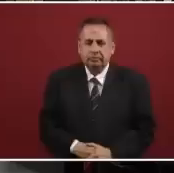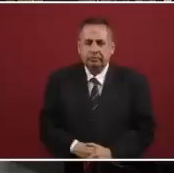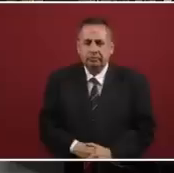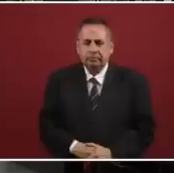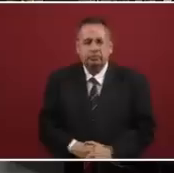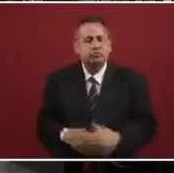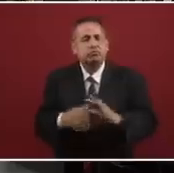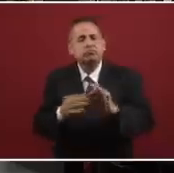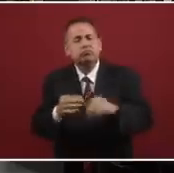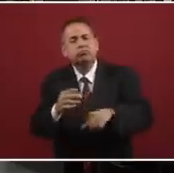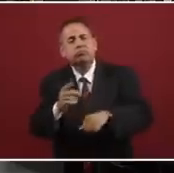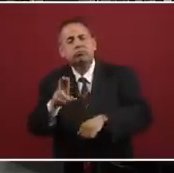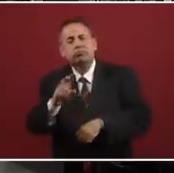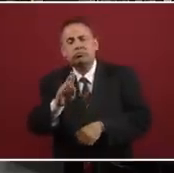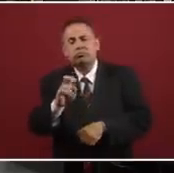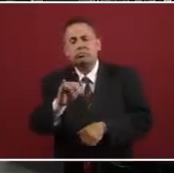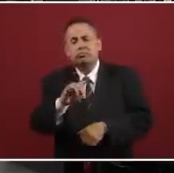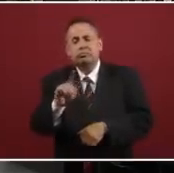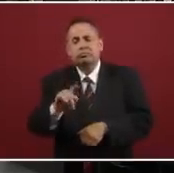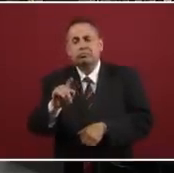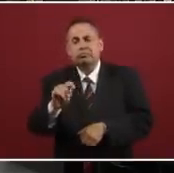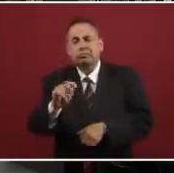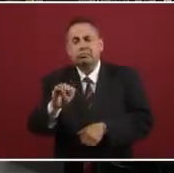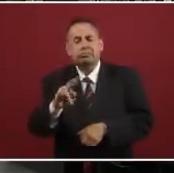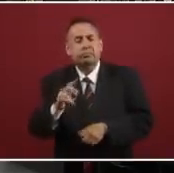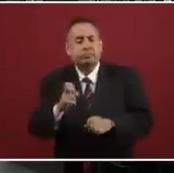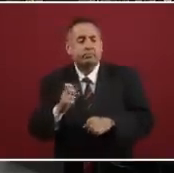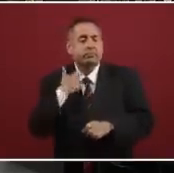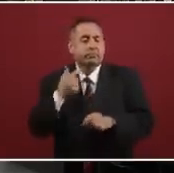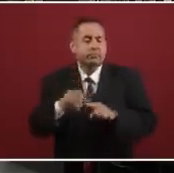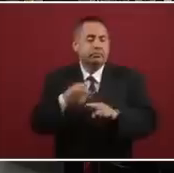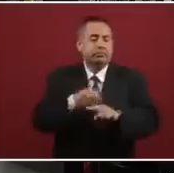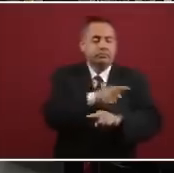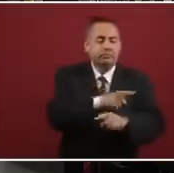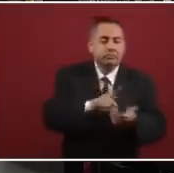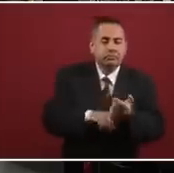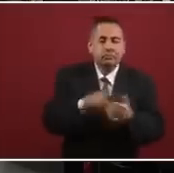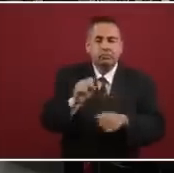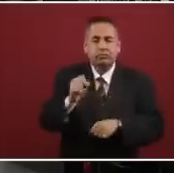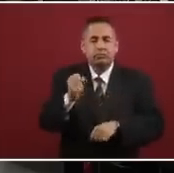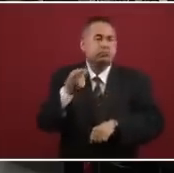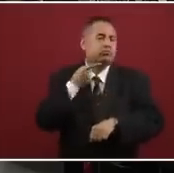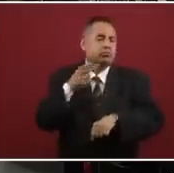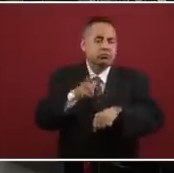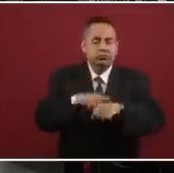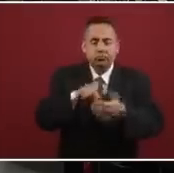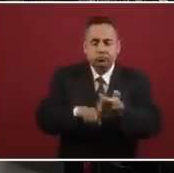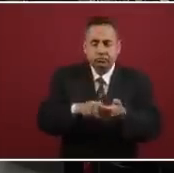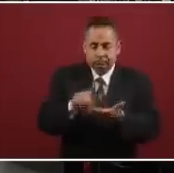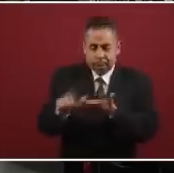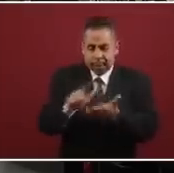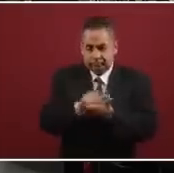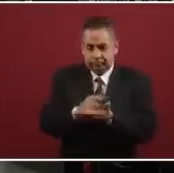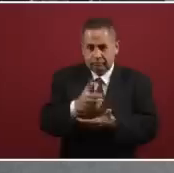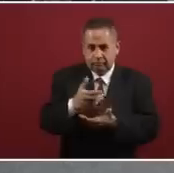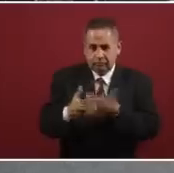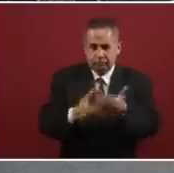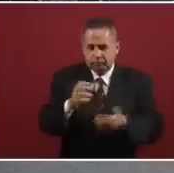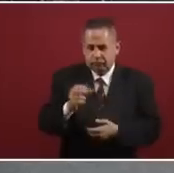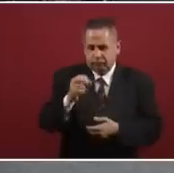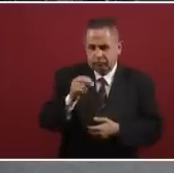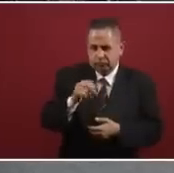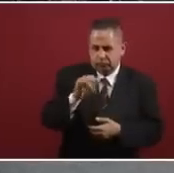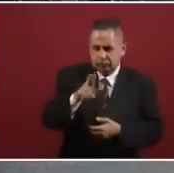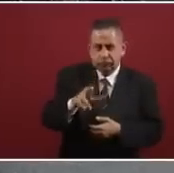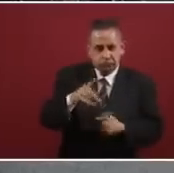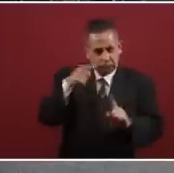el doctor Benítez Treviño, señor procurador, su antecesor dijo que era necesario en el 2013 actualizar la ley del consumidor. Trabaja ya en